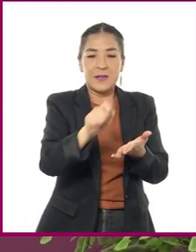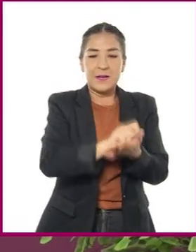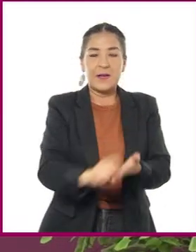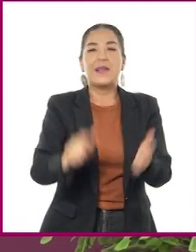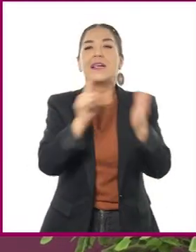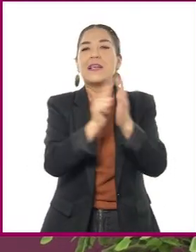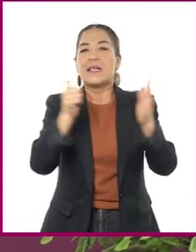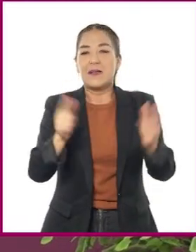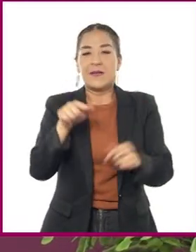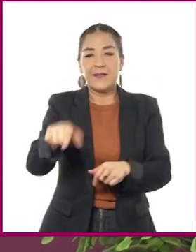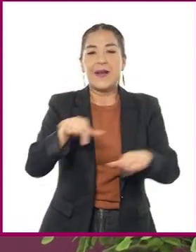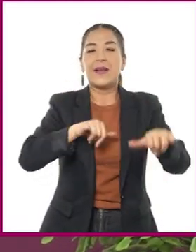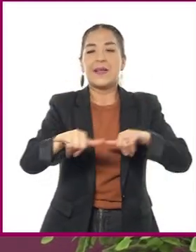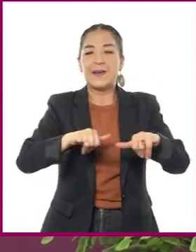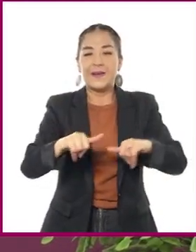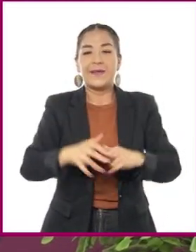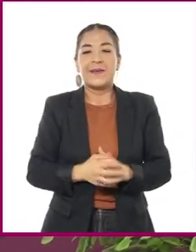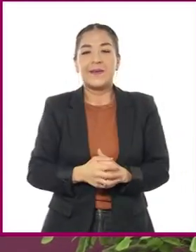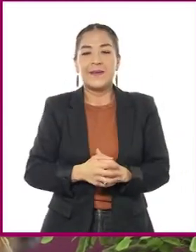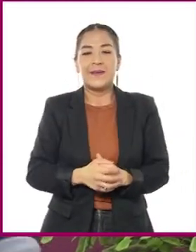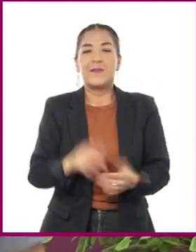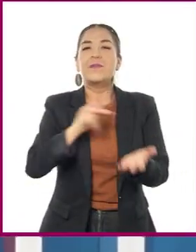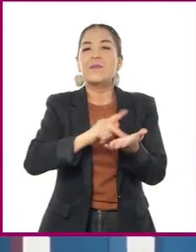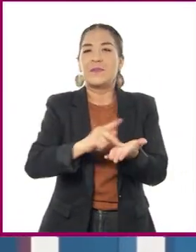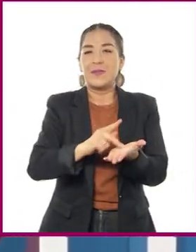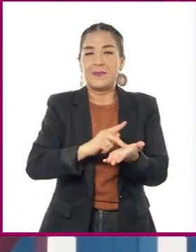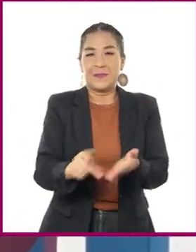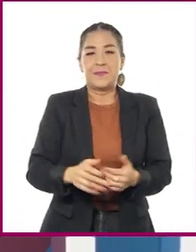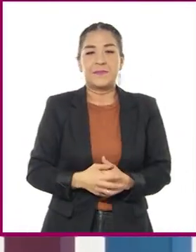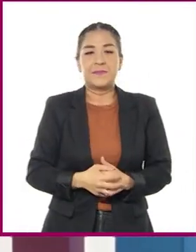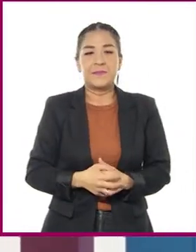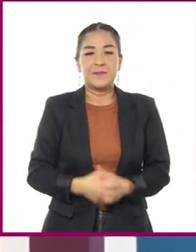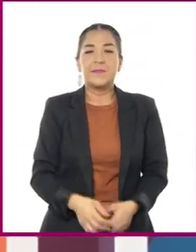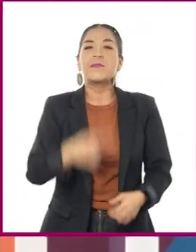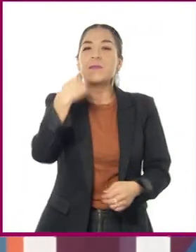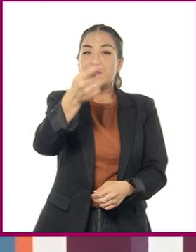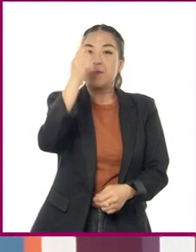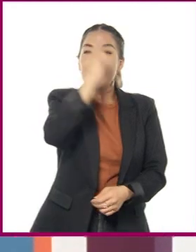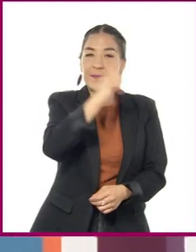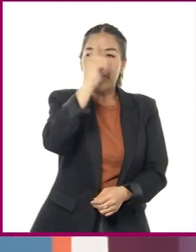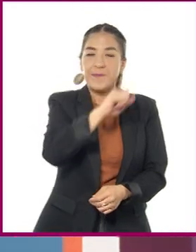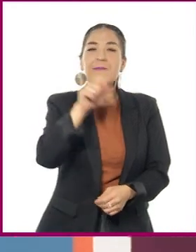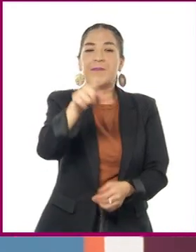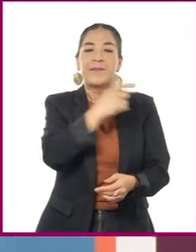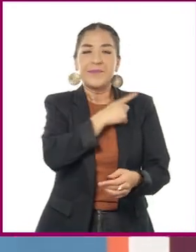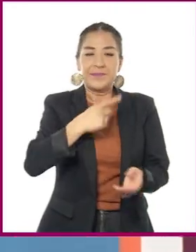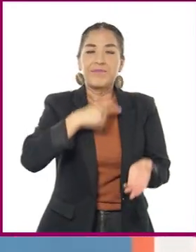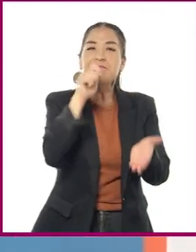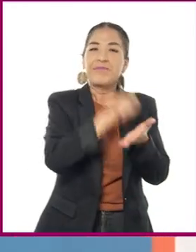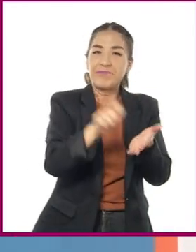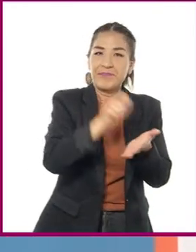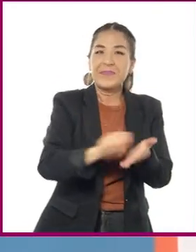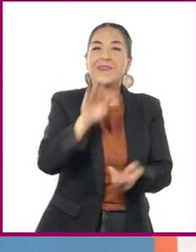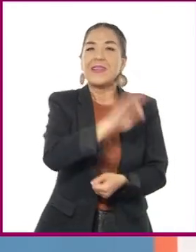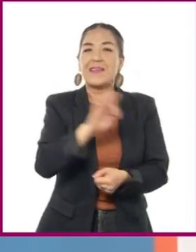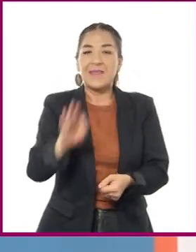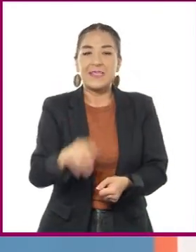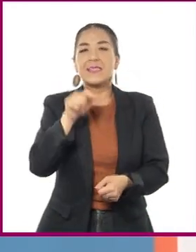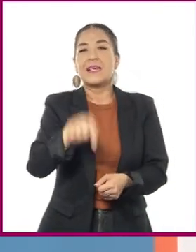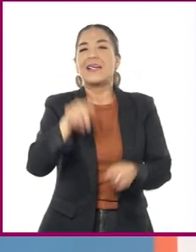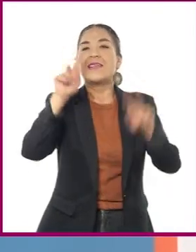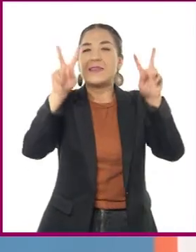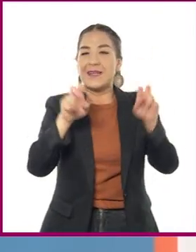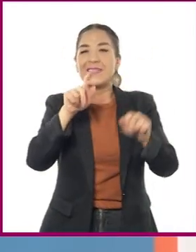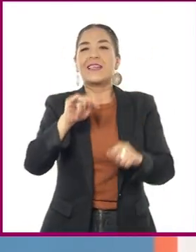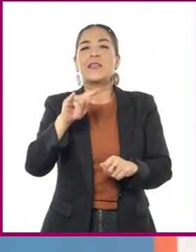de la asignatura Geografía y bolígrafo. Les recomendamos anotar la fecha, el título de la sesión